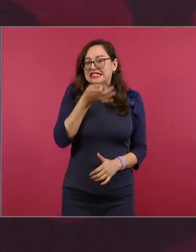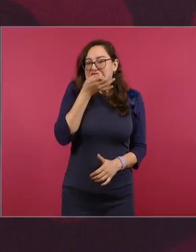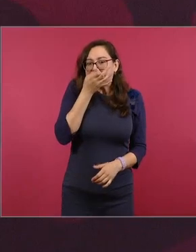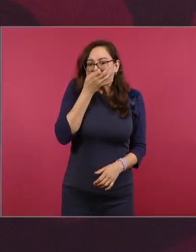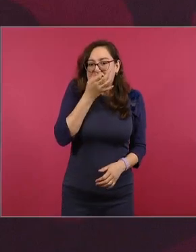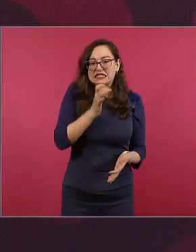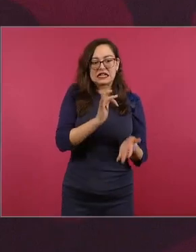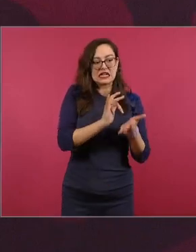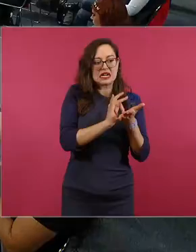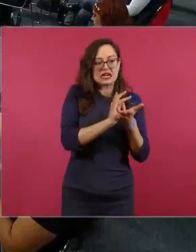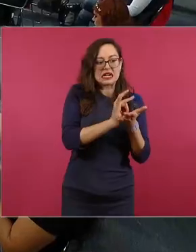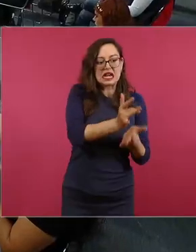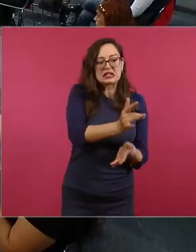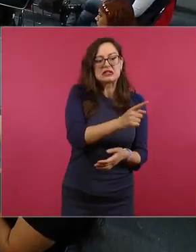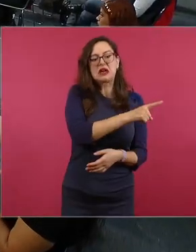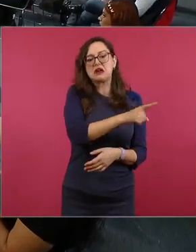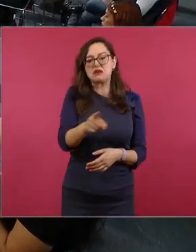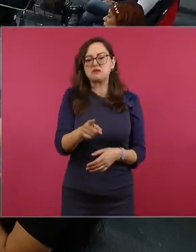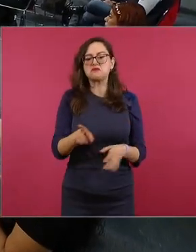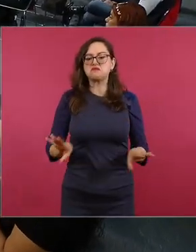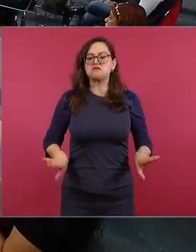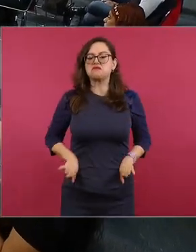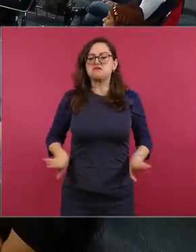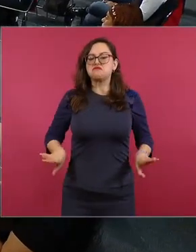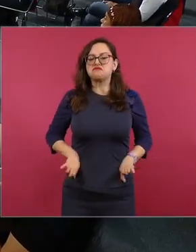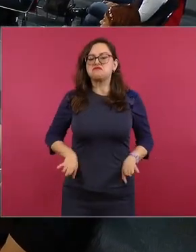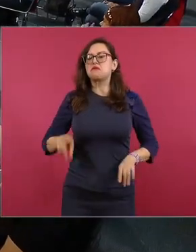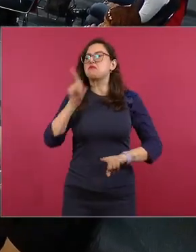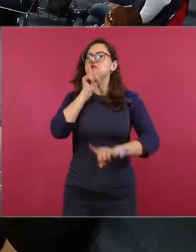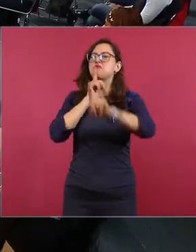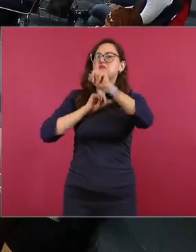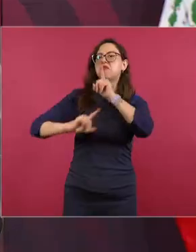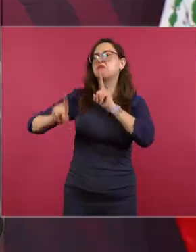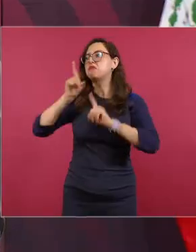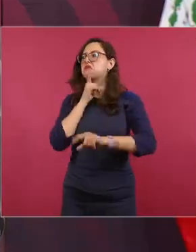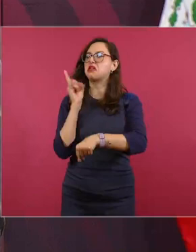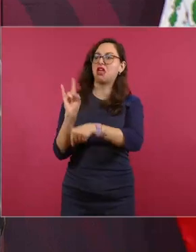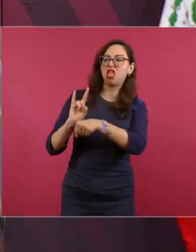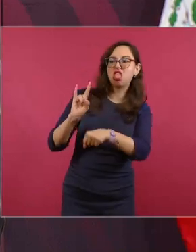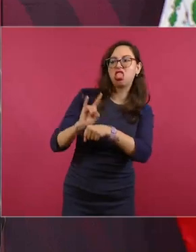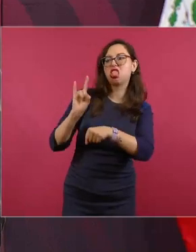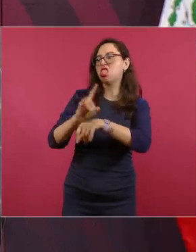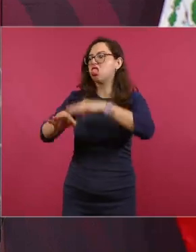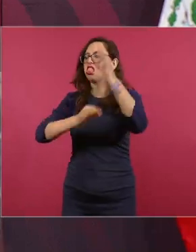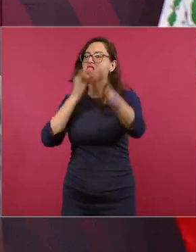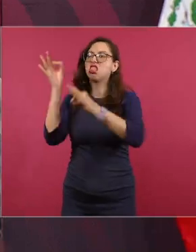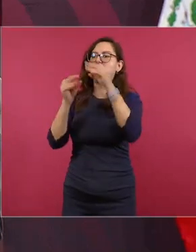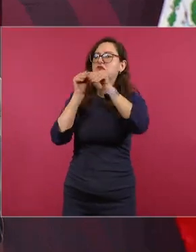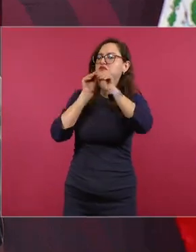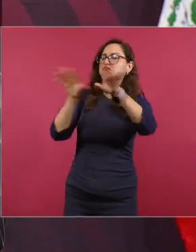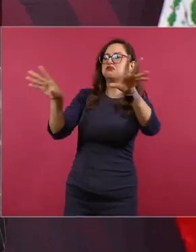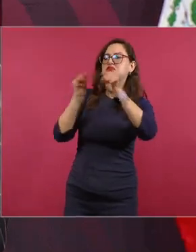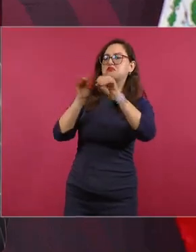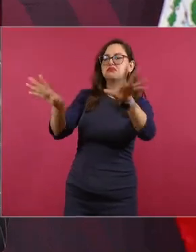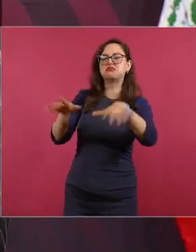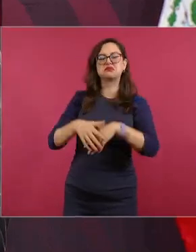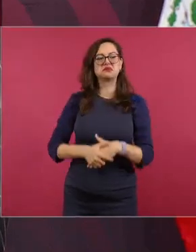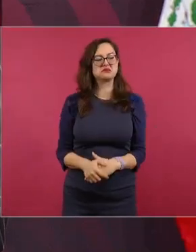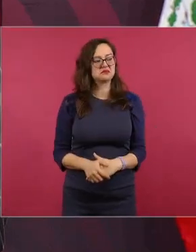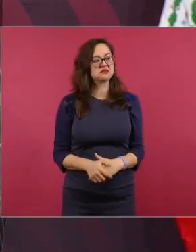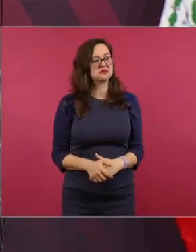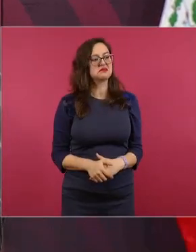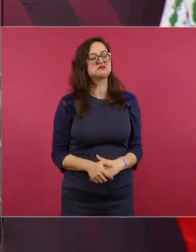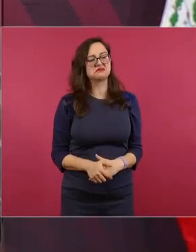de que no pasan de eso, de montajes, que nos ayudan para